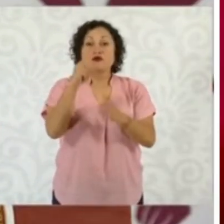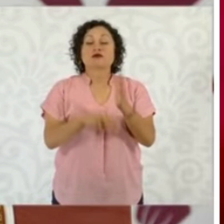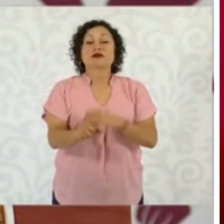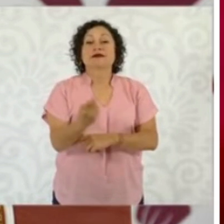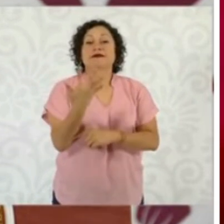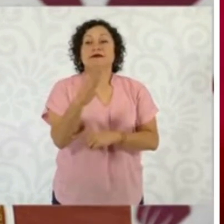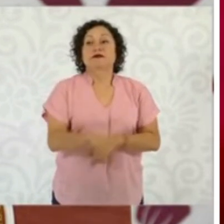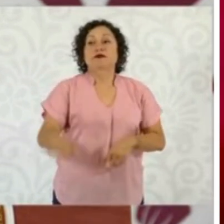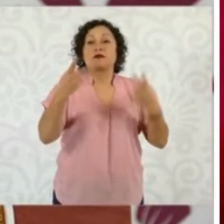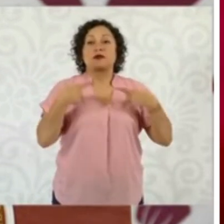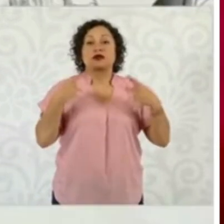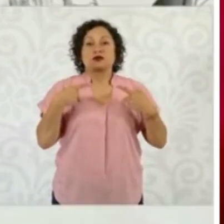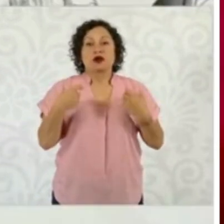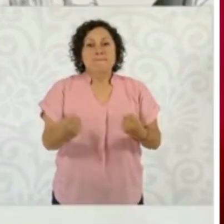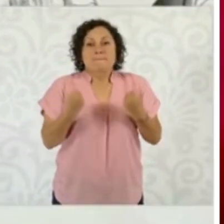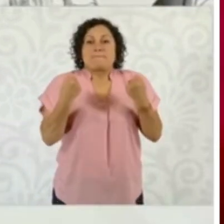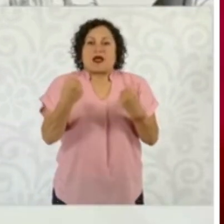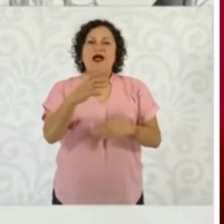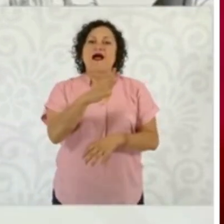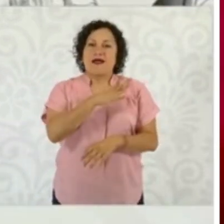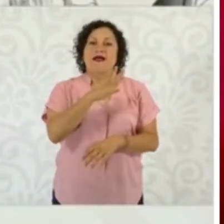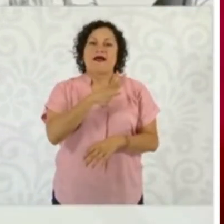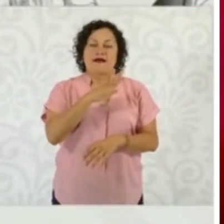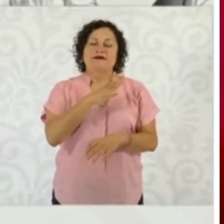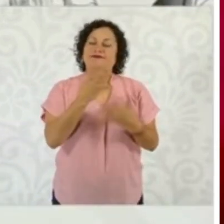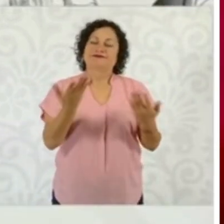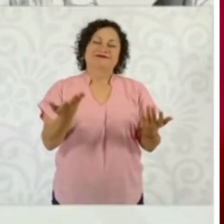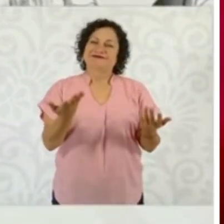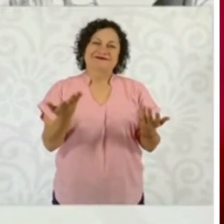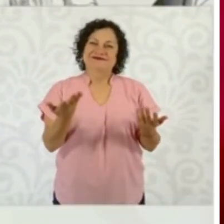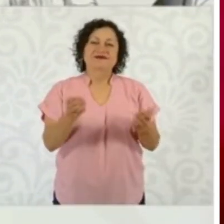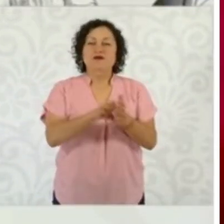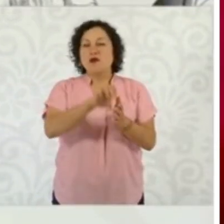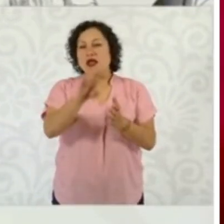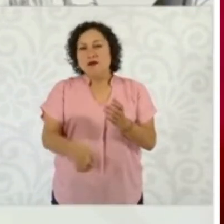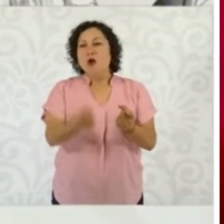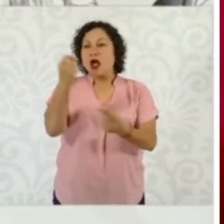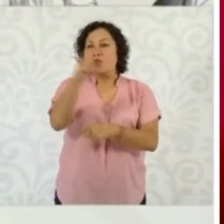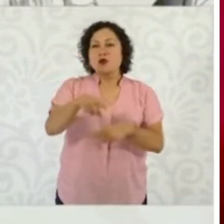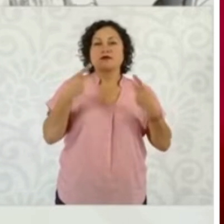pueblo de México a lo que, repito, quieren difundir algunos comentócratas.